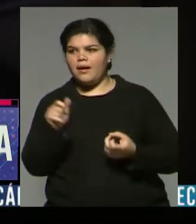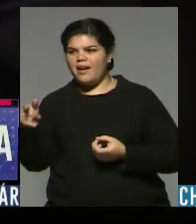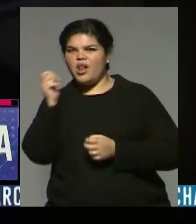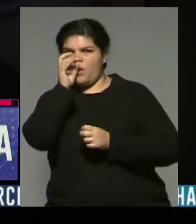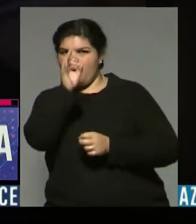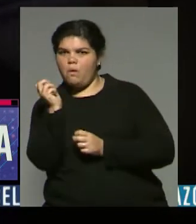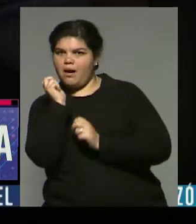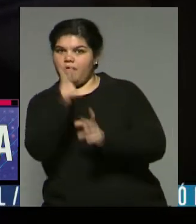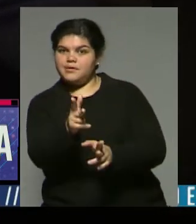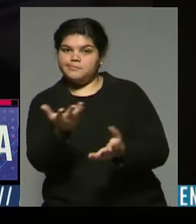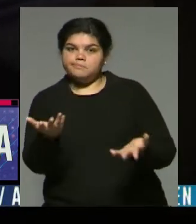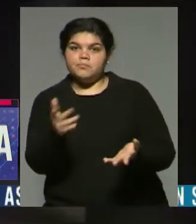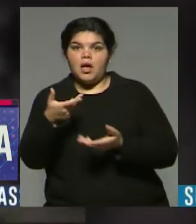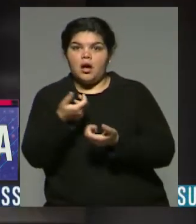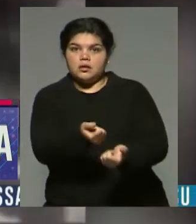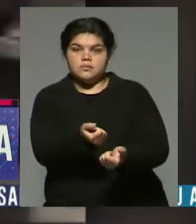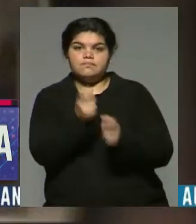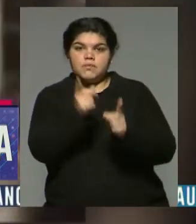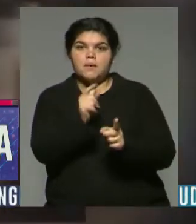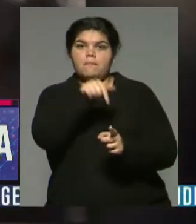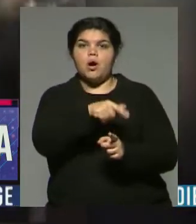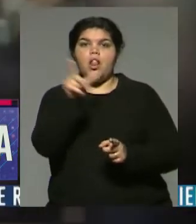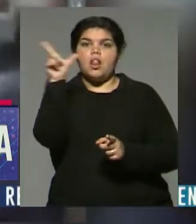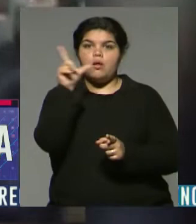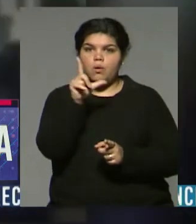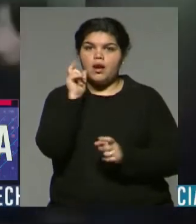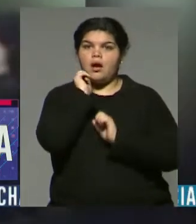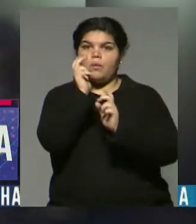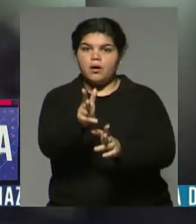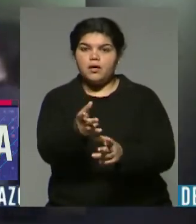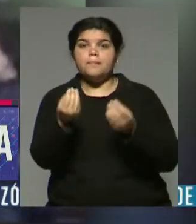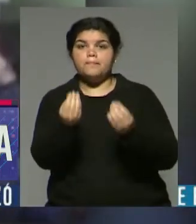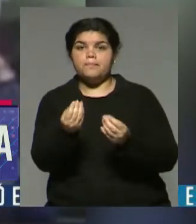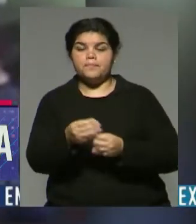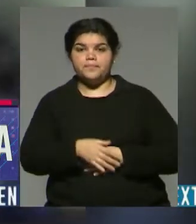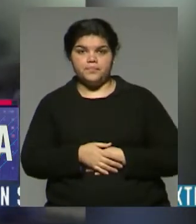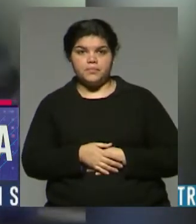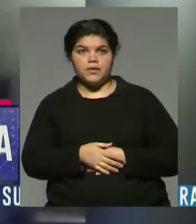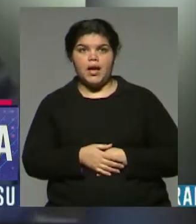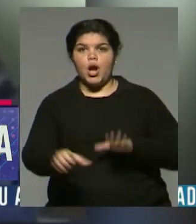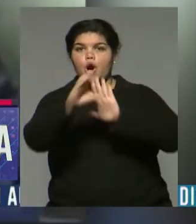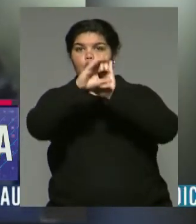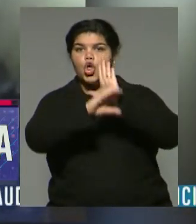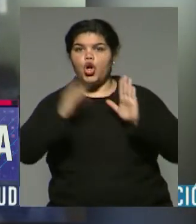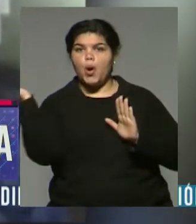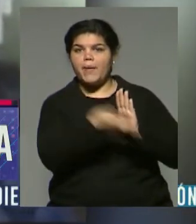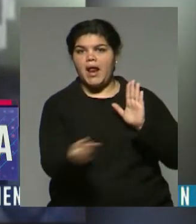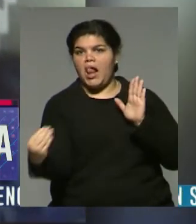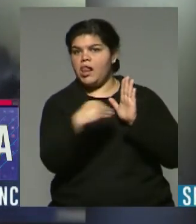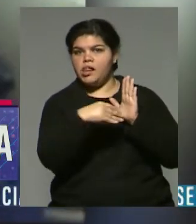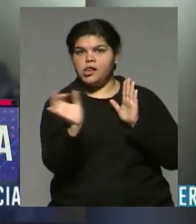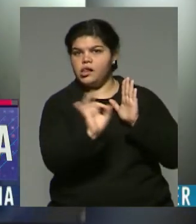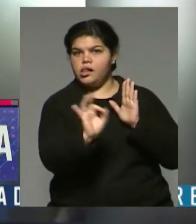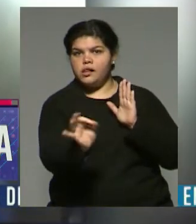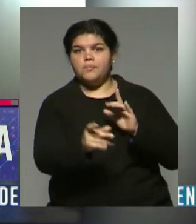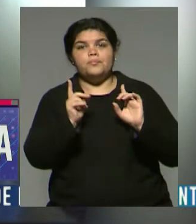Pocoví, y también en cuanto a lo que se dijo el día lunes, no cabe lugar dentro del Código Penal. Esto fue lo que dijo al menos el